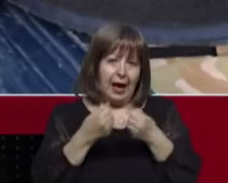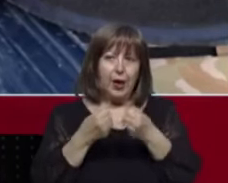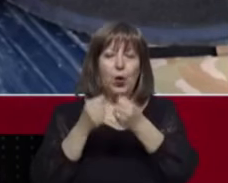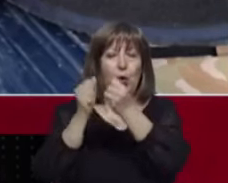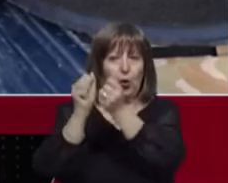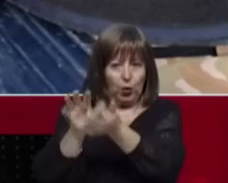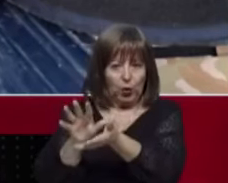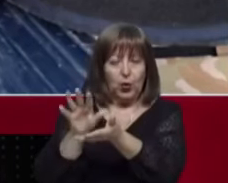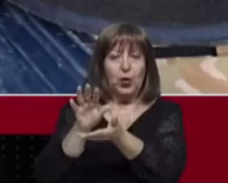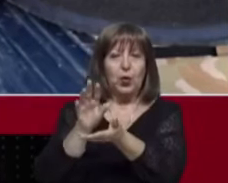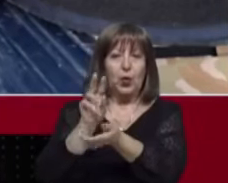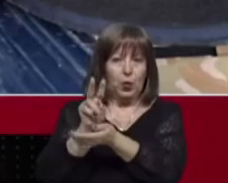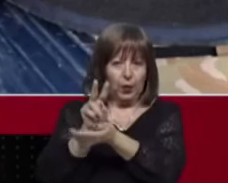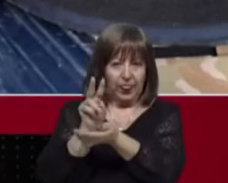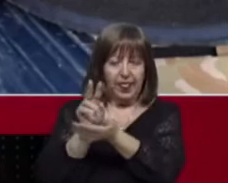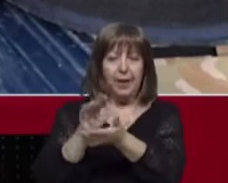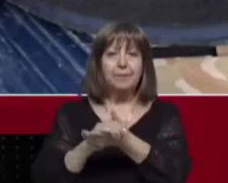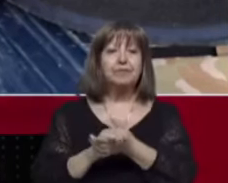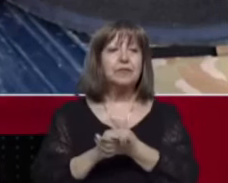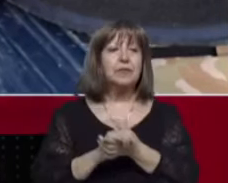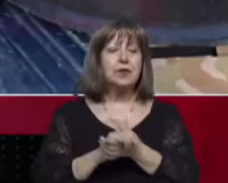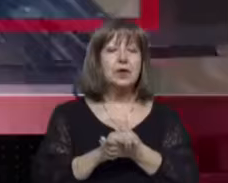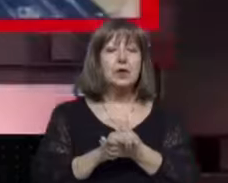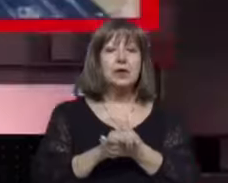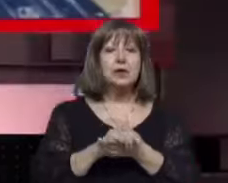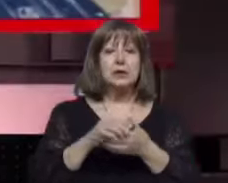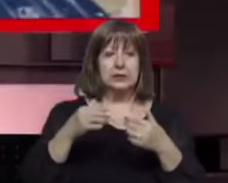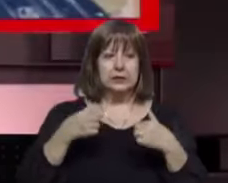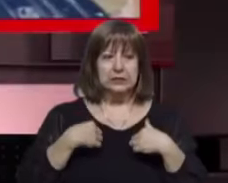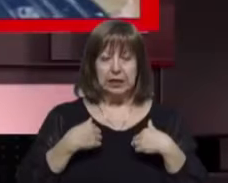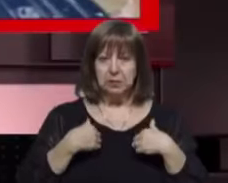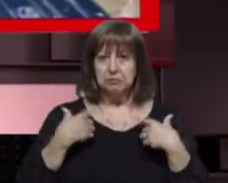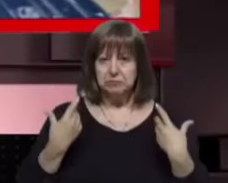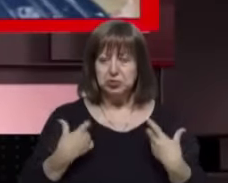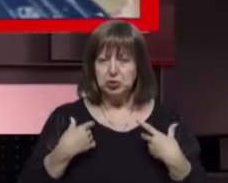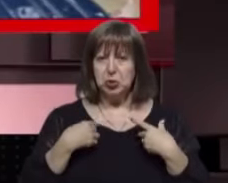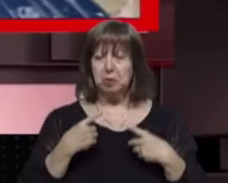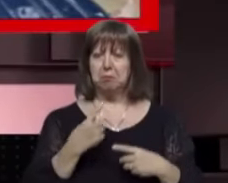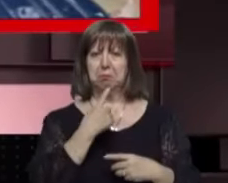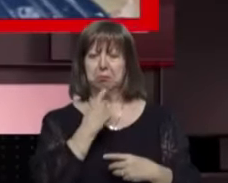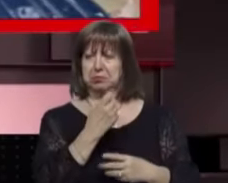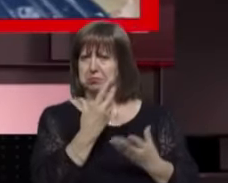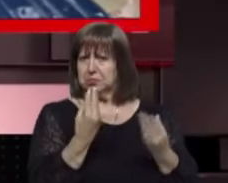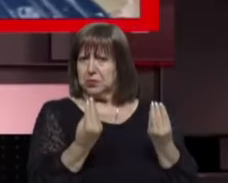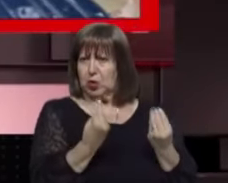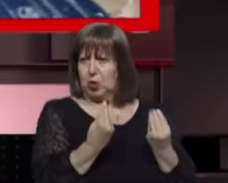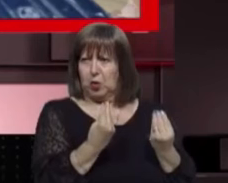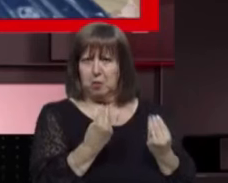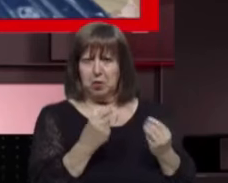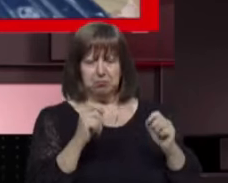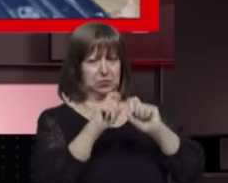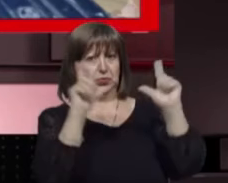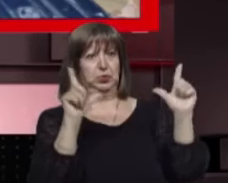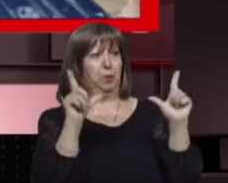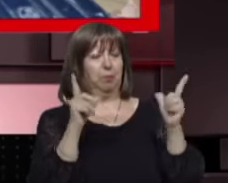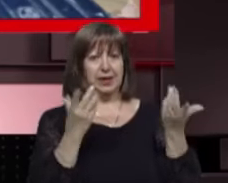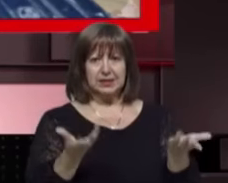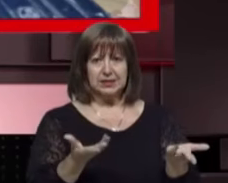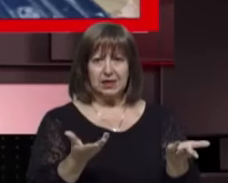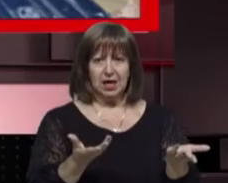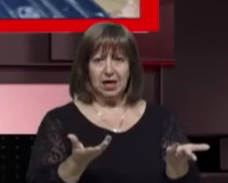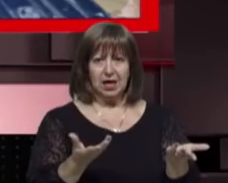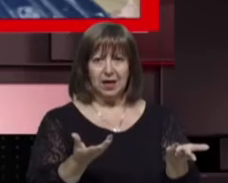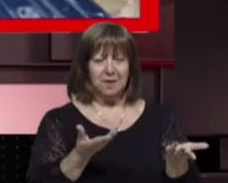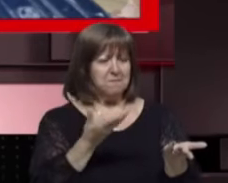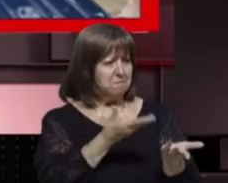decía antes. Lo que nosotros nos llama mucho la atención, que puede ser